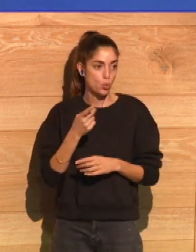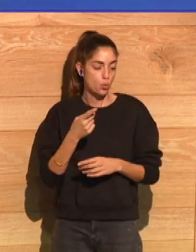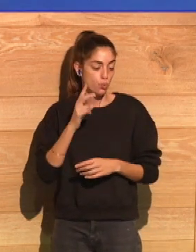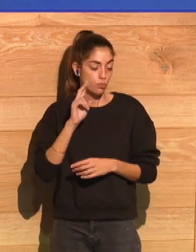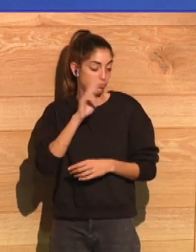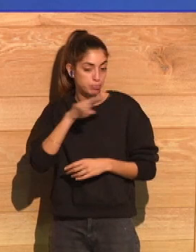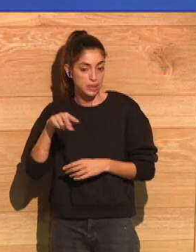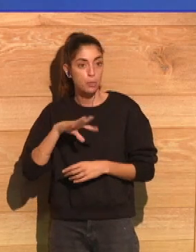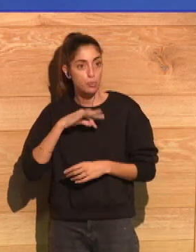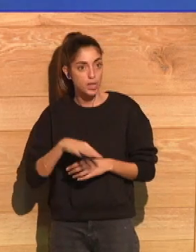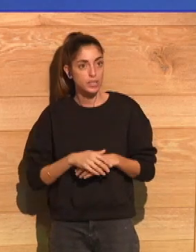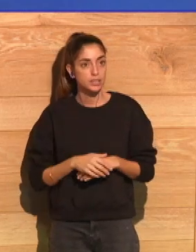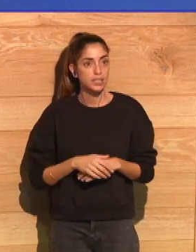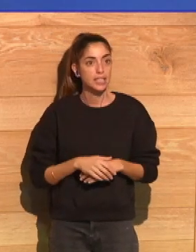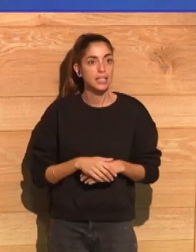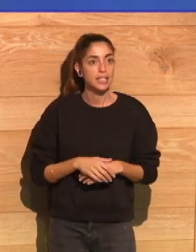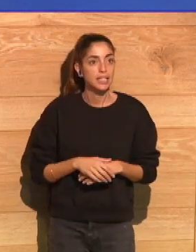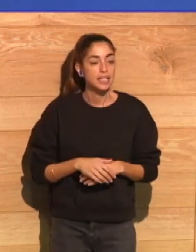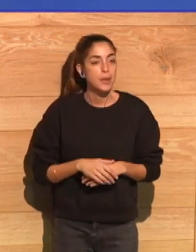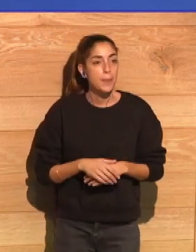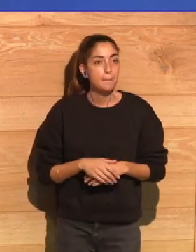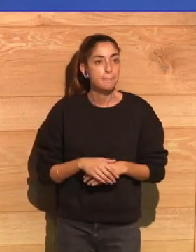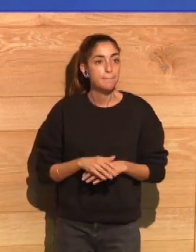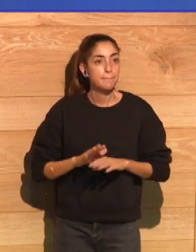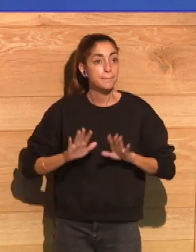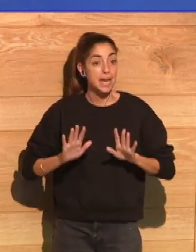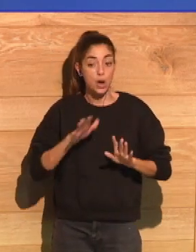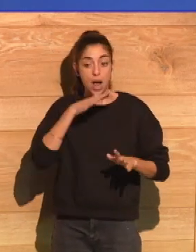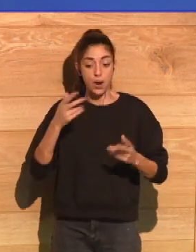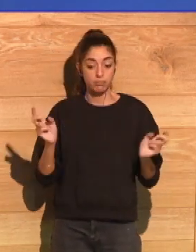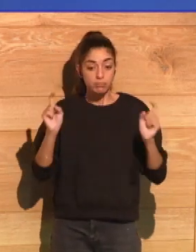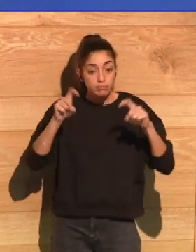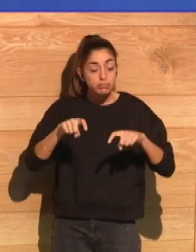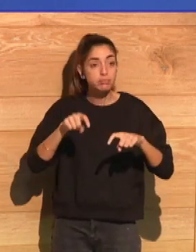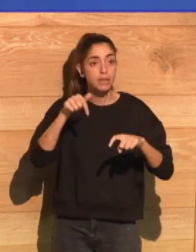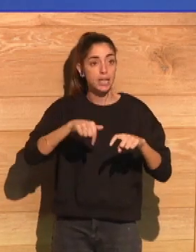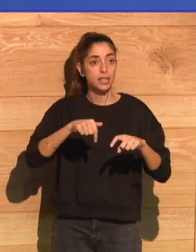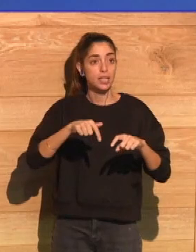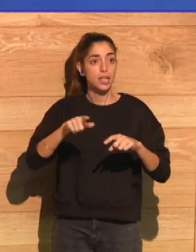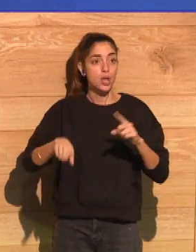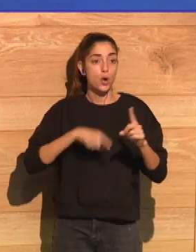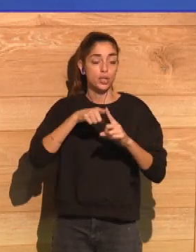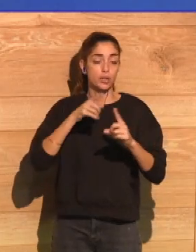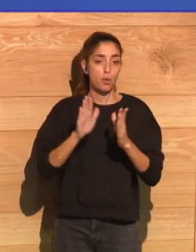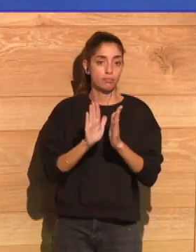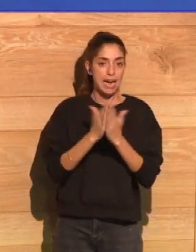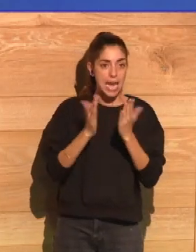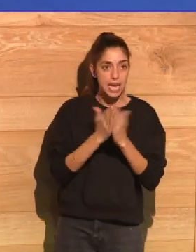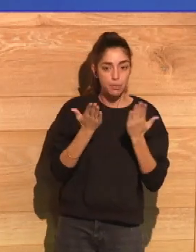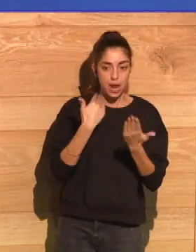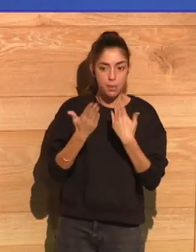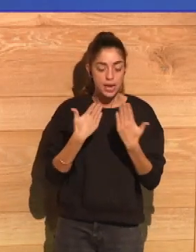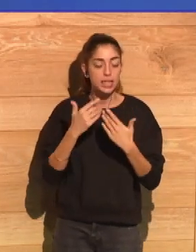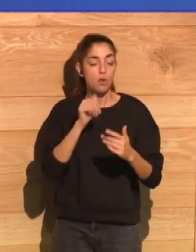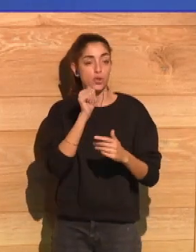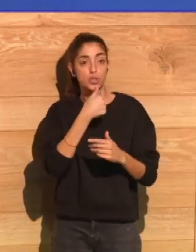aquí. Ya llegará ese momento. Bueno, hoy nos hemos reunido aquí, decía, para hablar de El secreto de la fuerza sobrehumana,